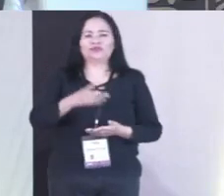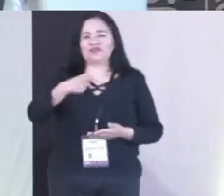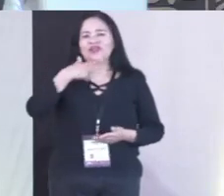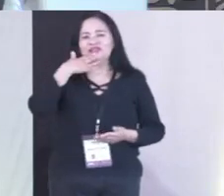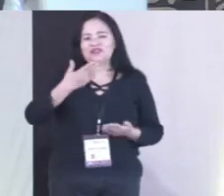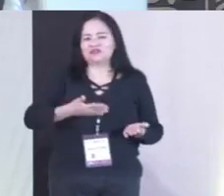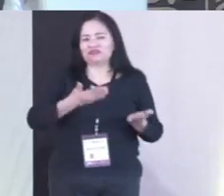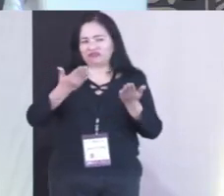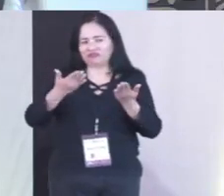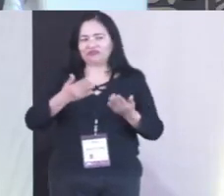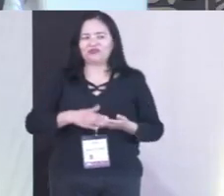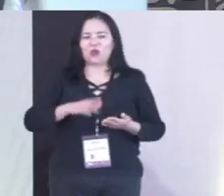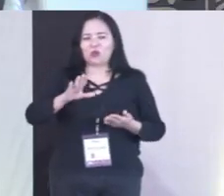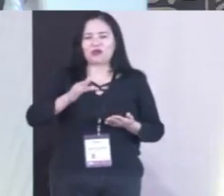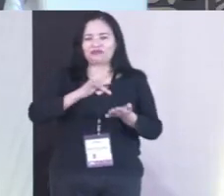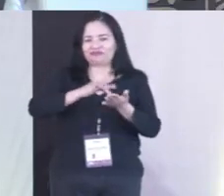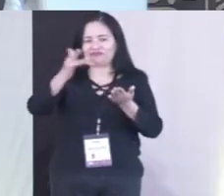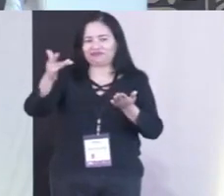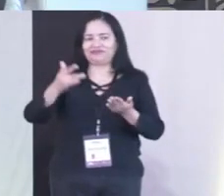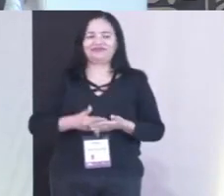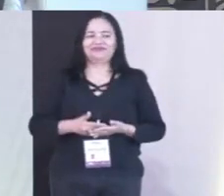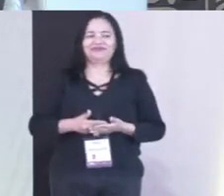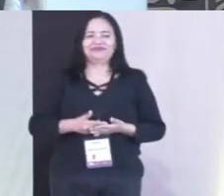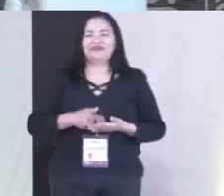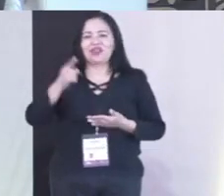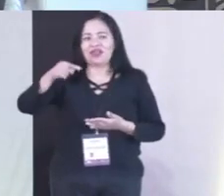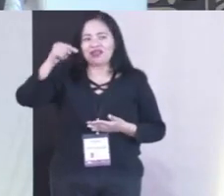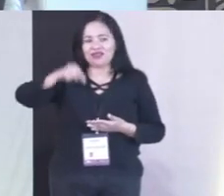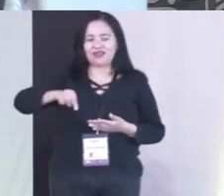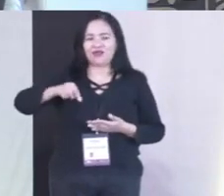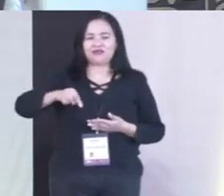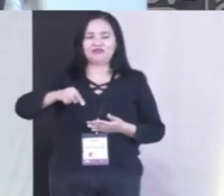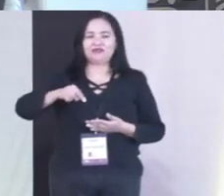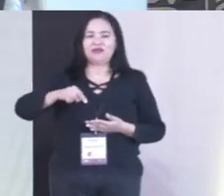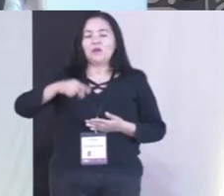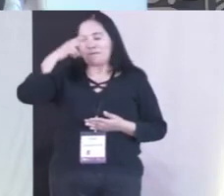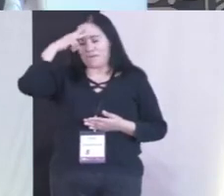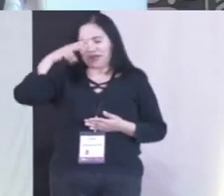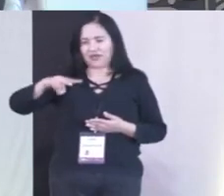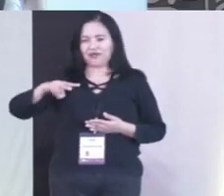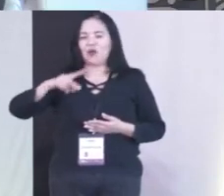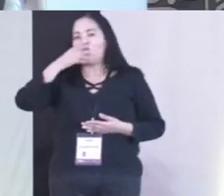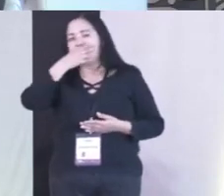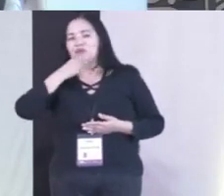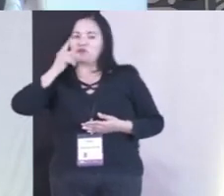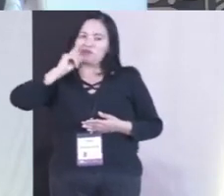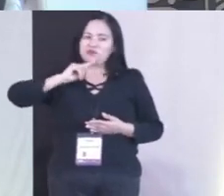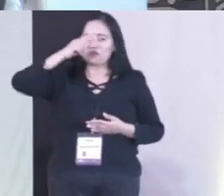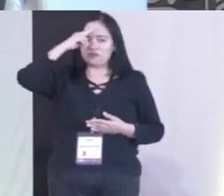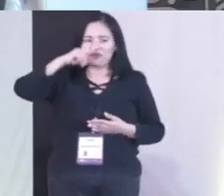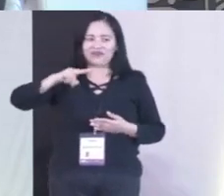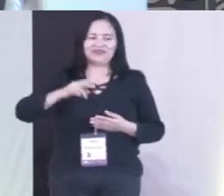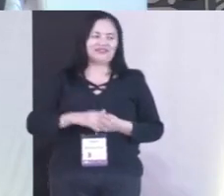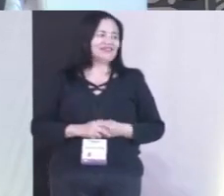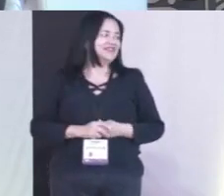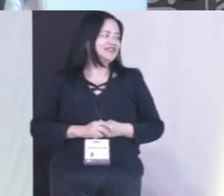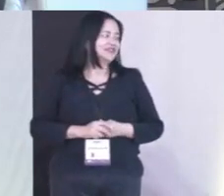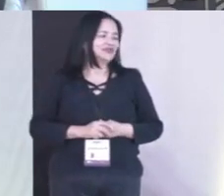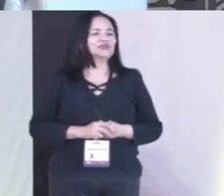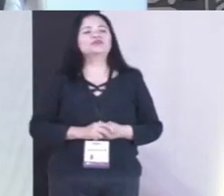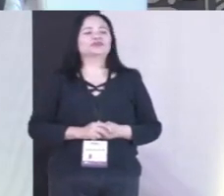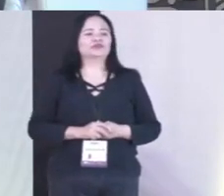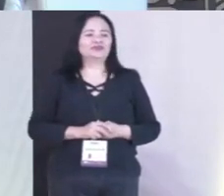una muestra de afecto de las y los mexicanos. Y Fisgoncito, pues… Bueno,